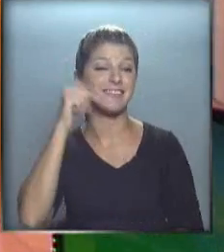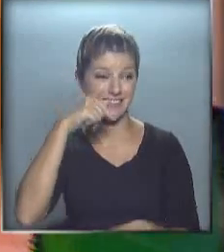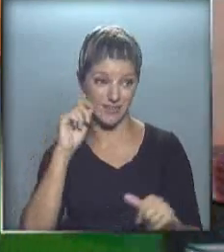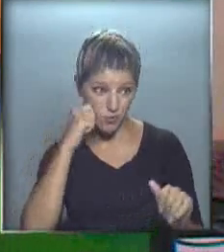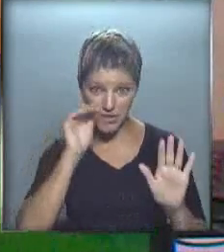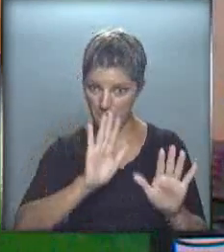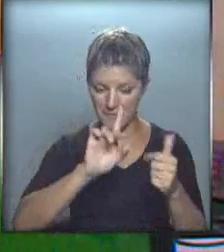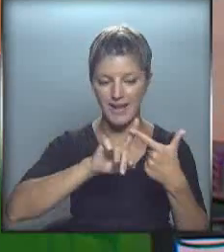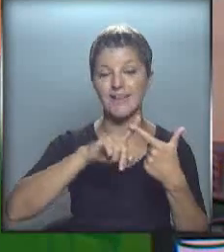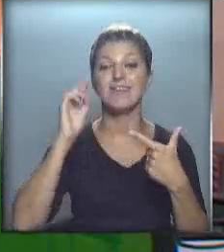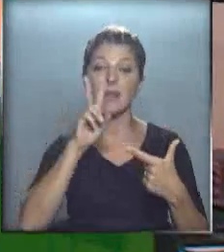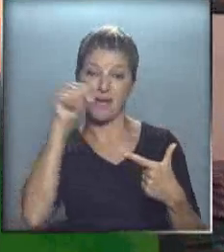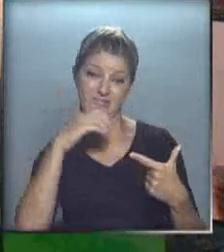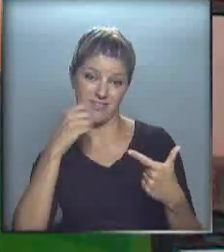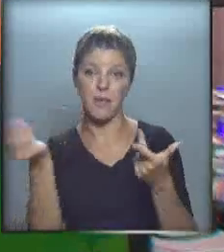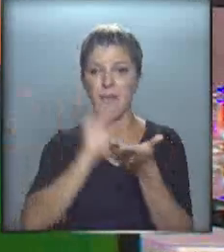quédate.